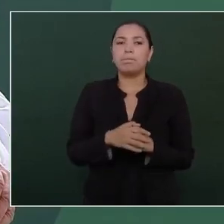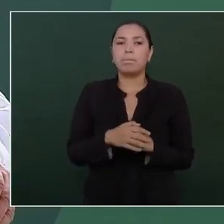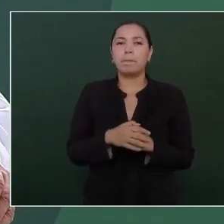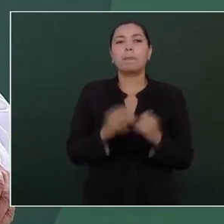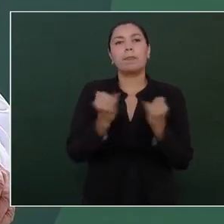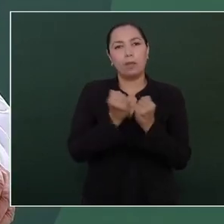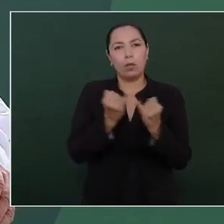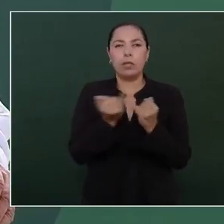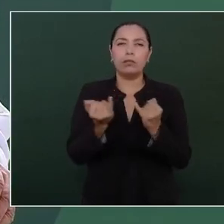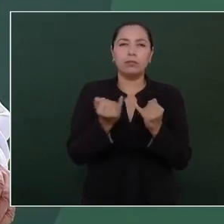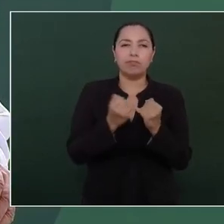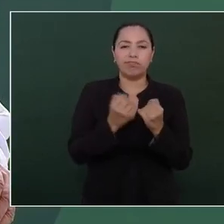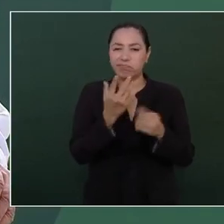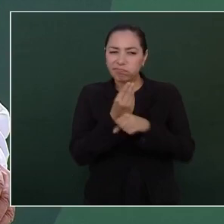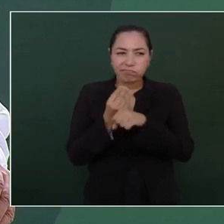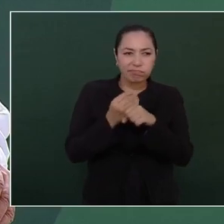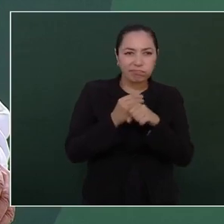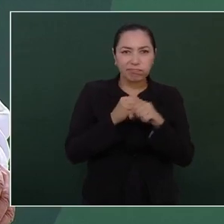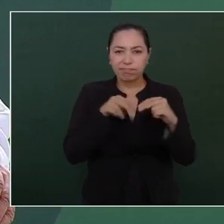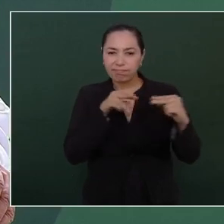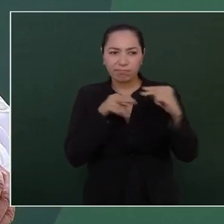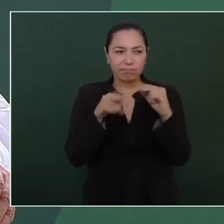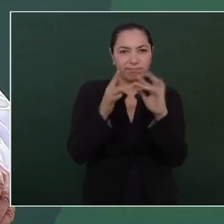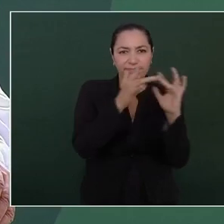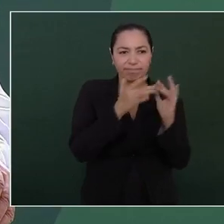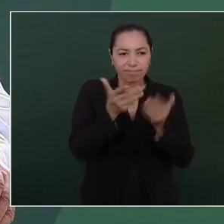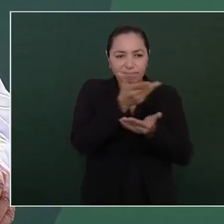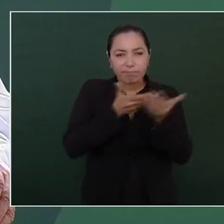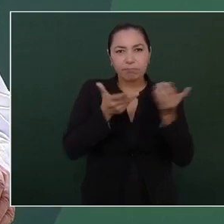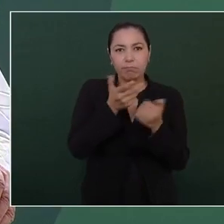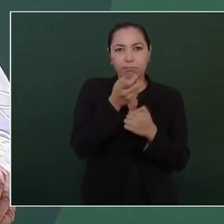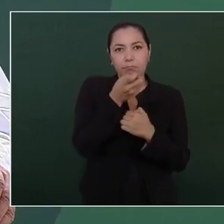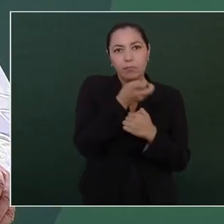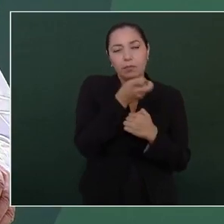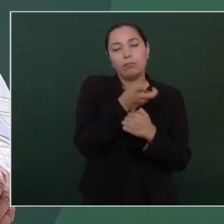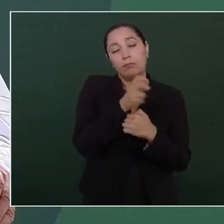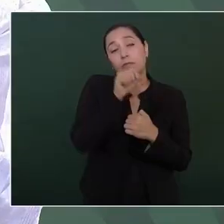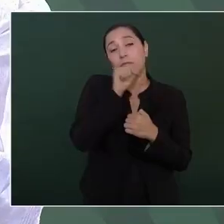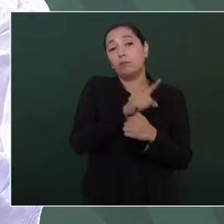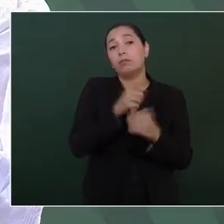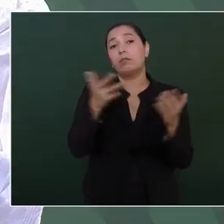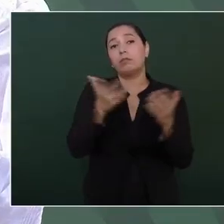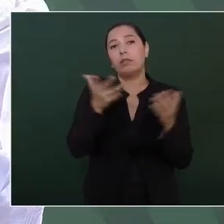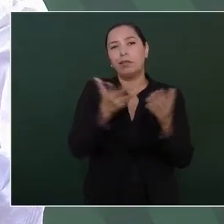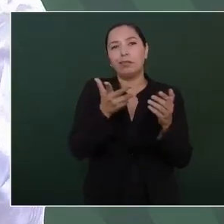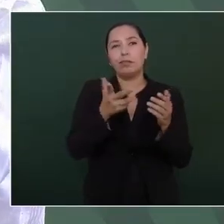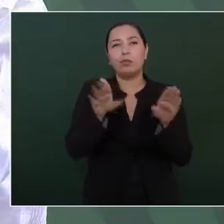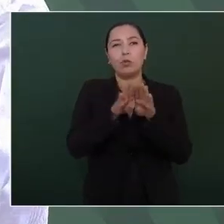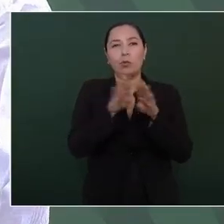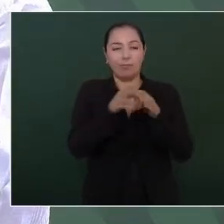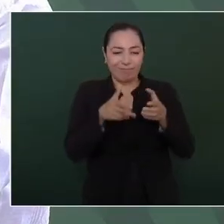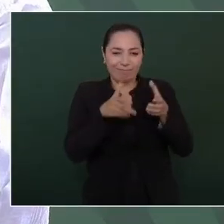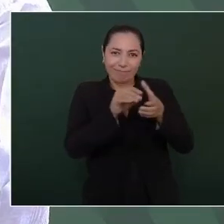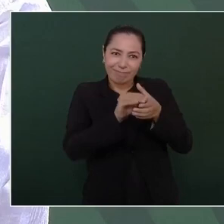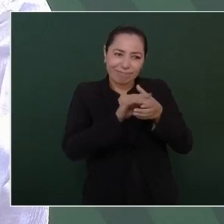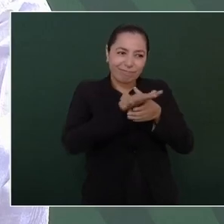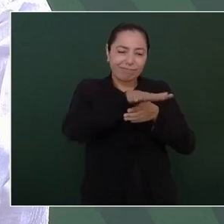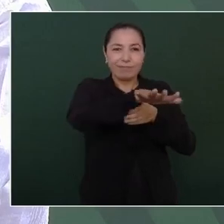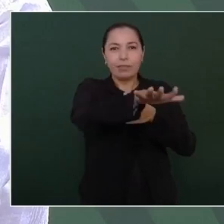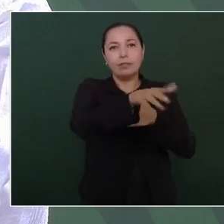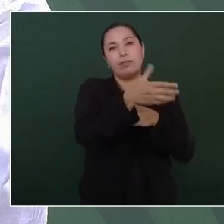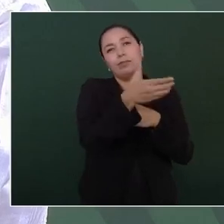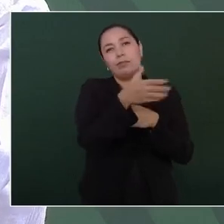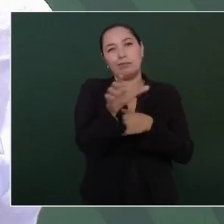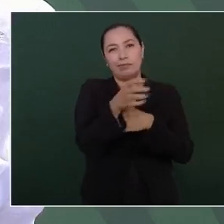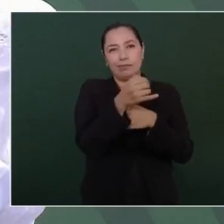siendo intervenida y se están haciendo canales para riego en la